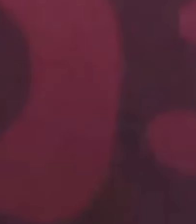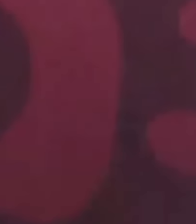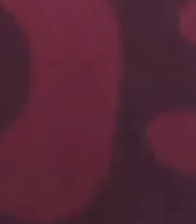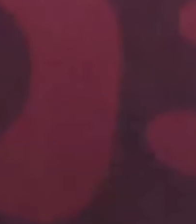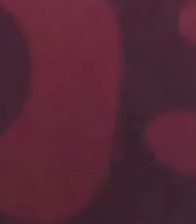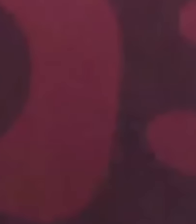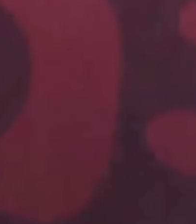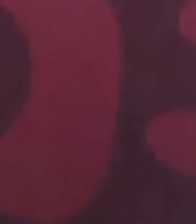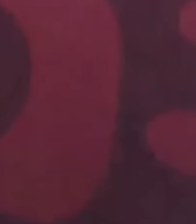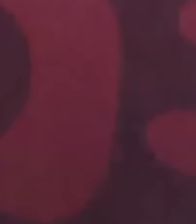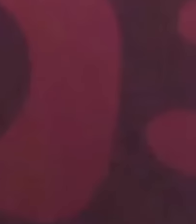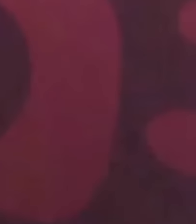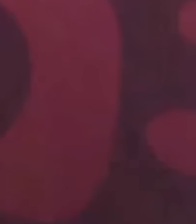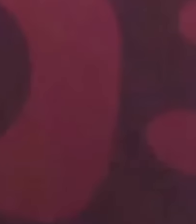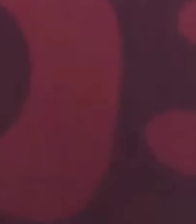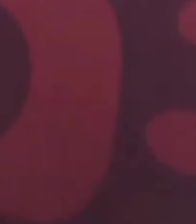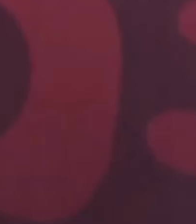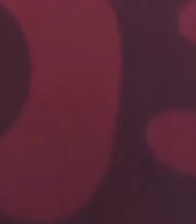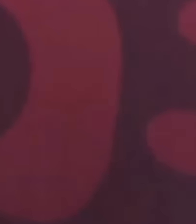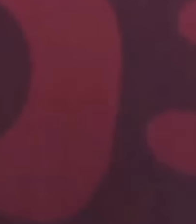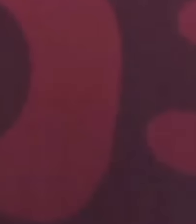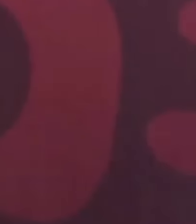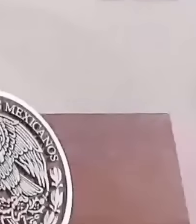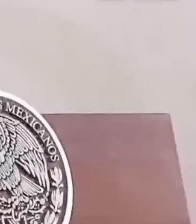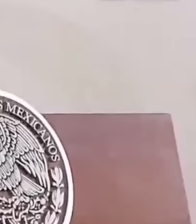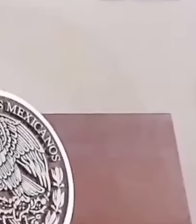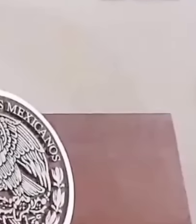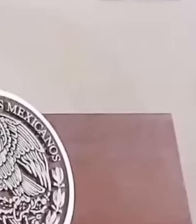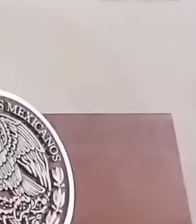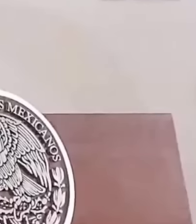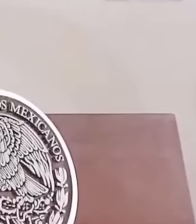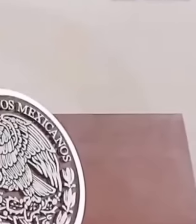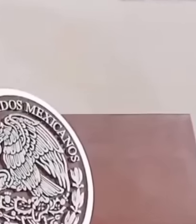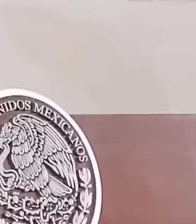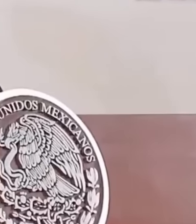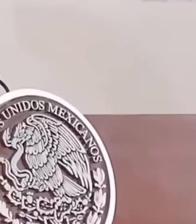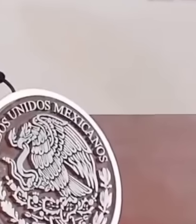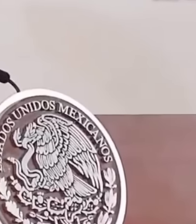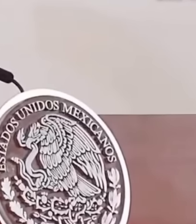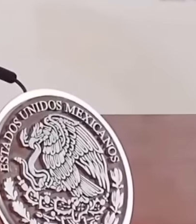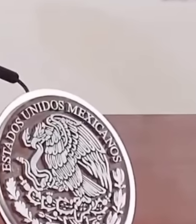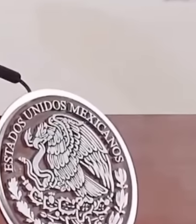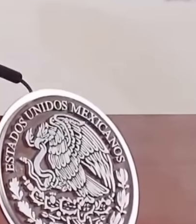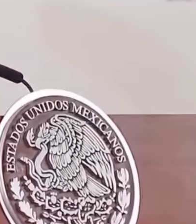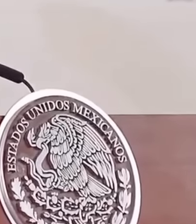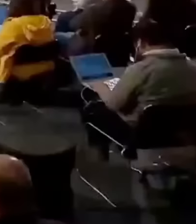creo que era Emilio Gamboa, sí, y